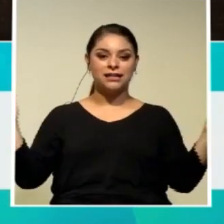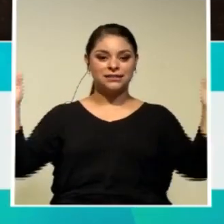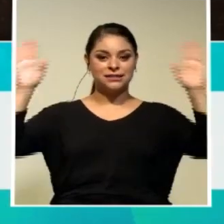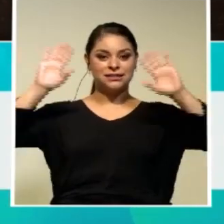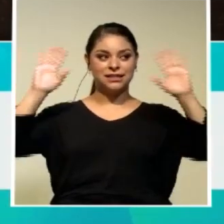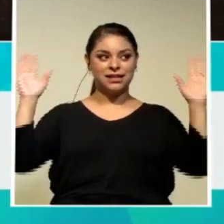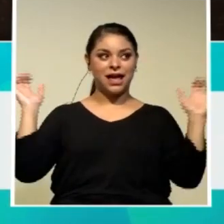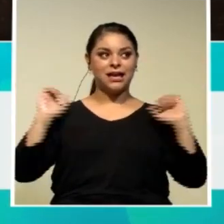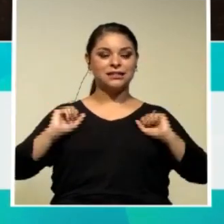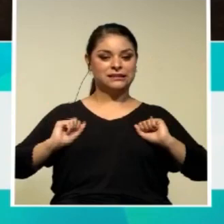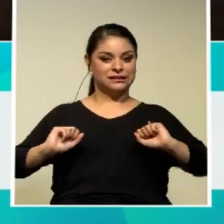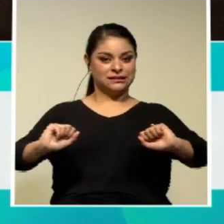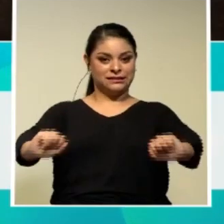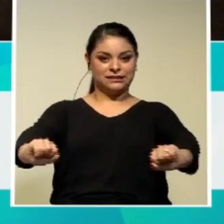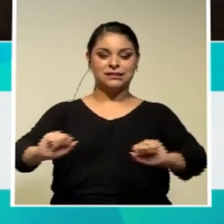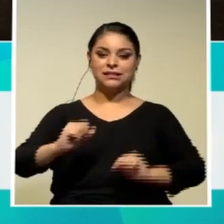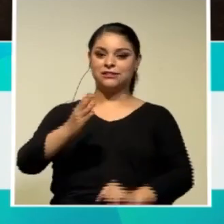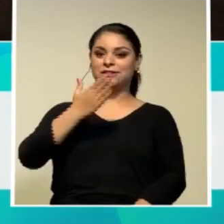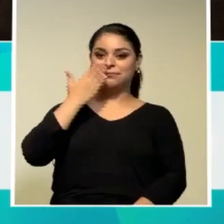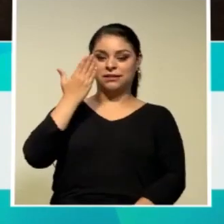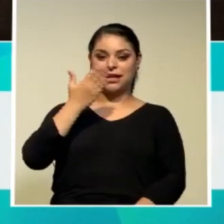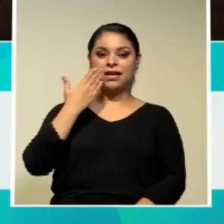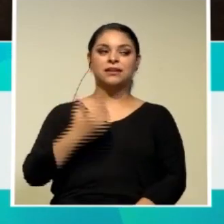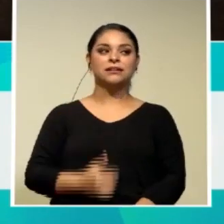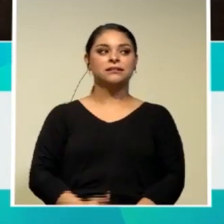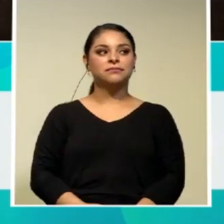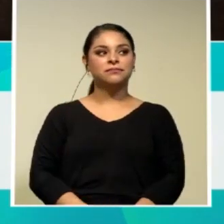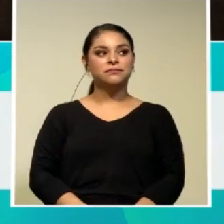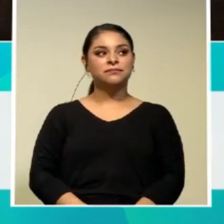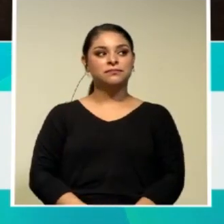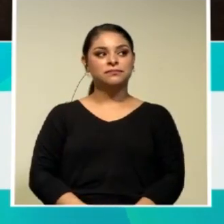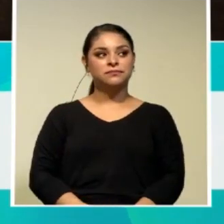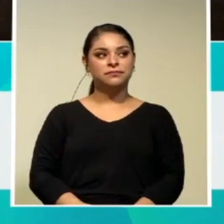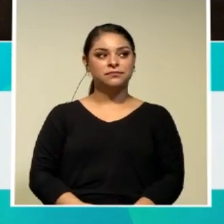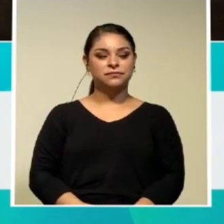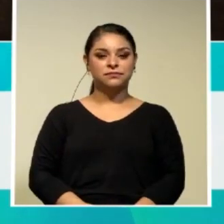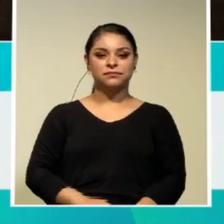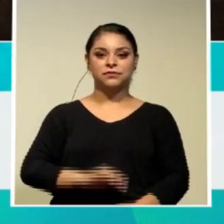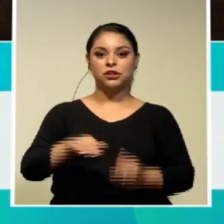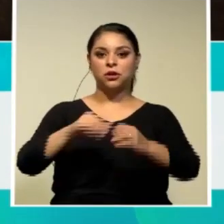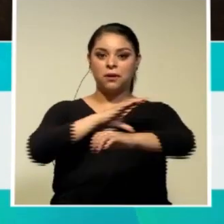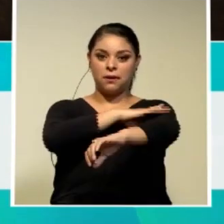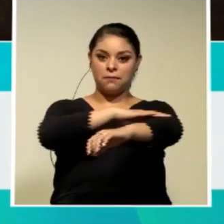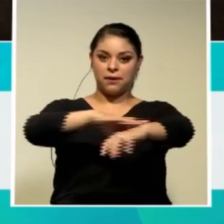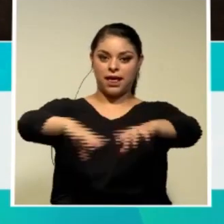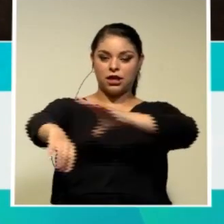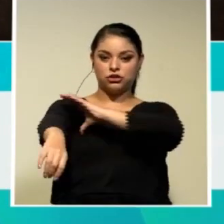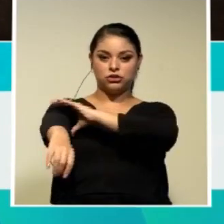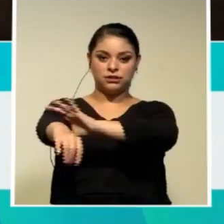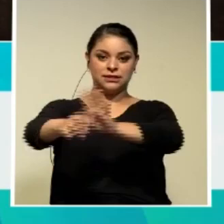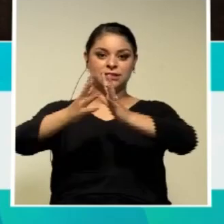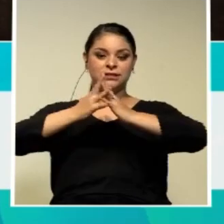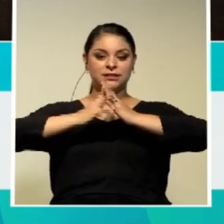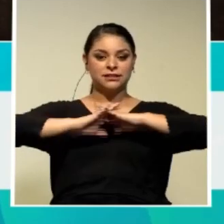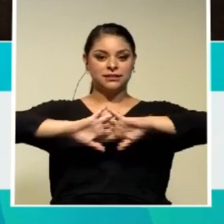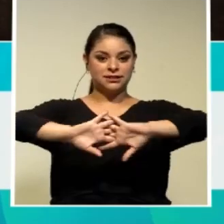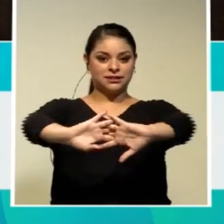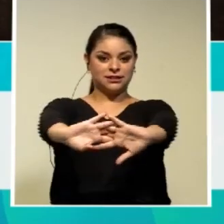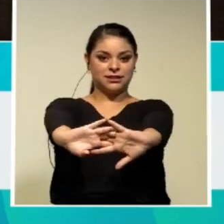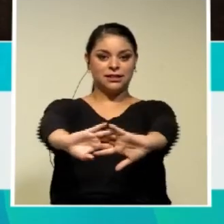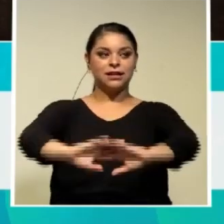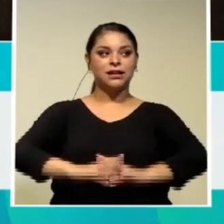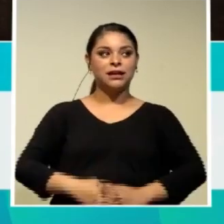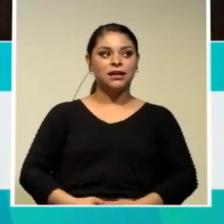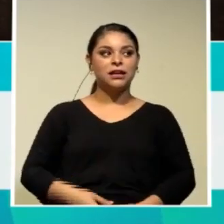Vamos y a estirar y ya y respirar, sí. Estiramos, todos brazos arriba. Listo. Yo tengo un juego, no sé